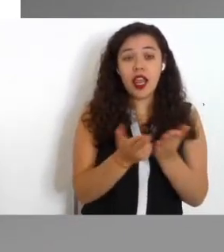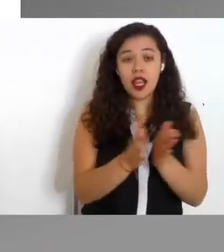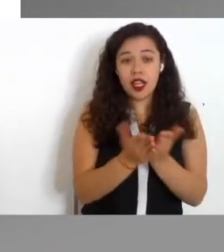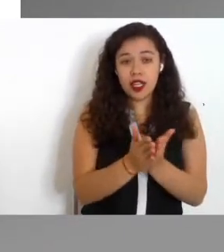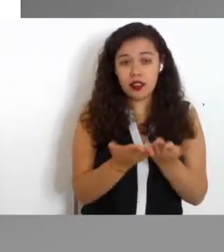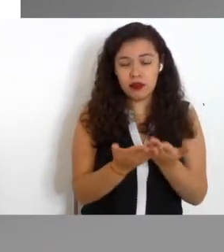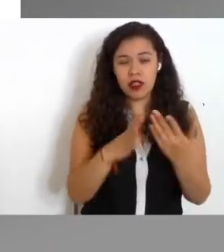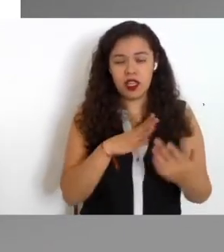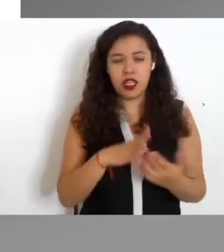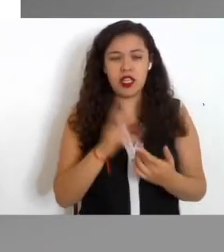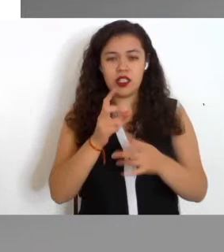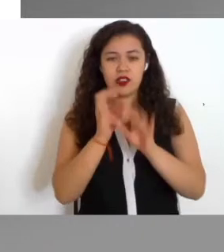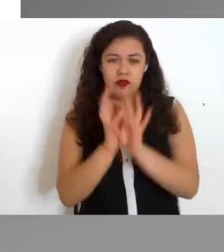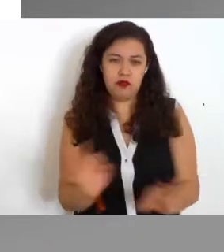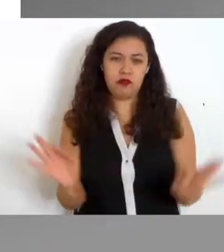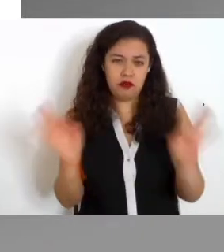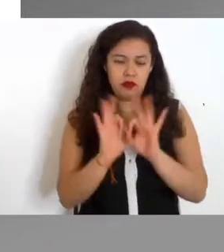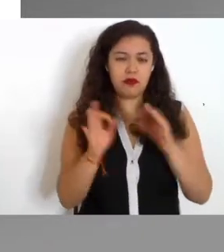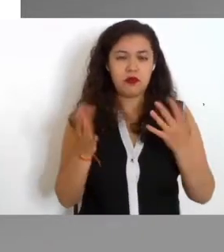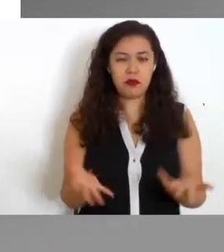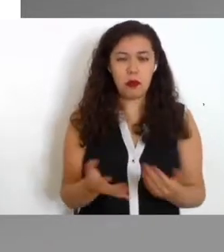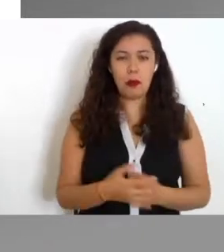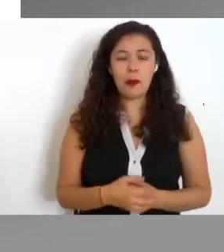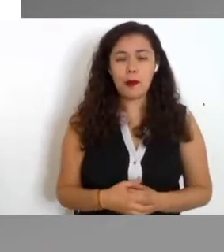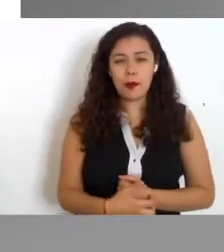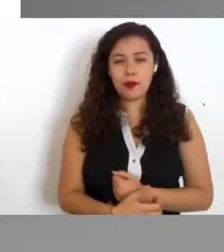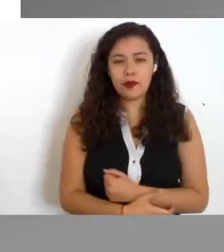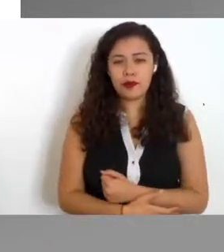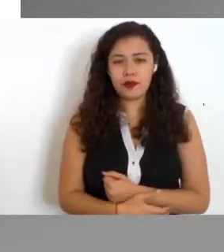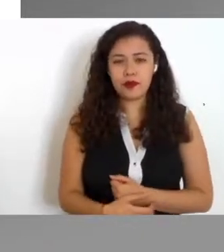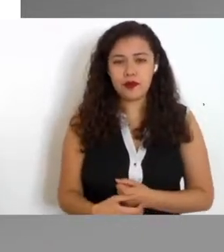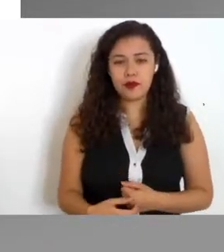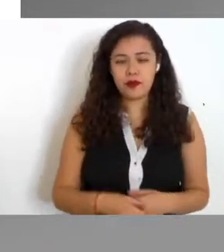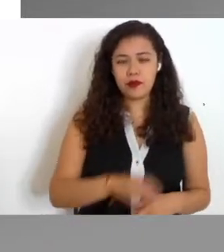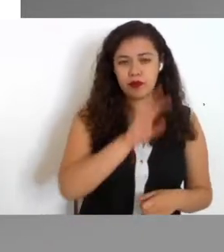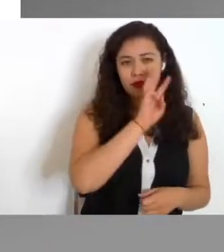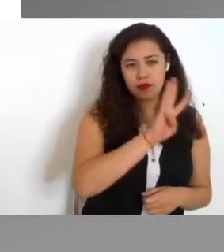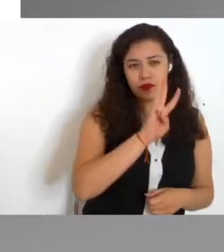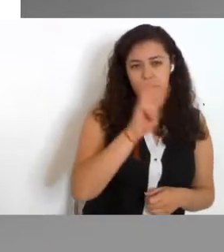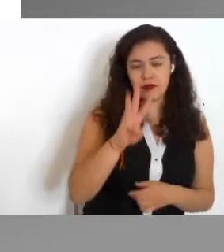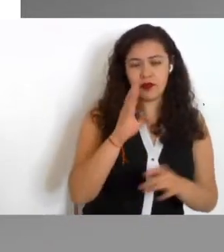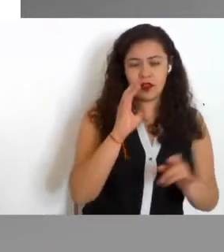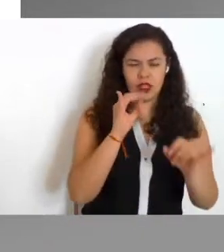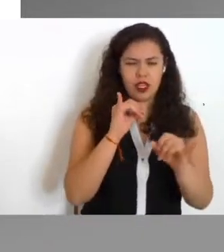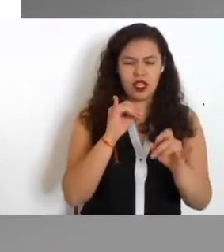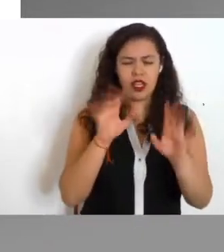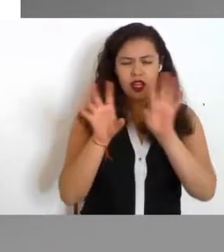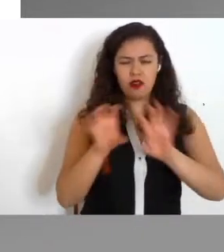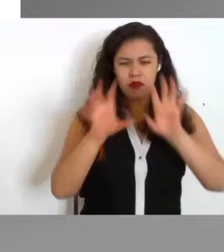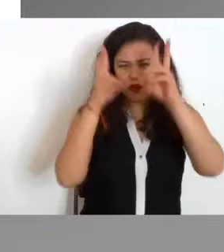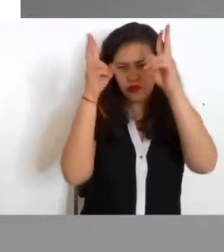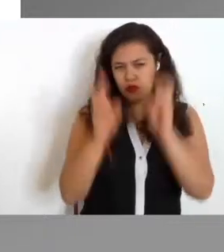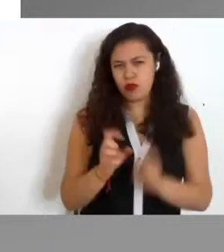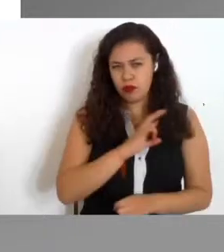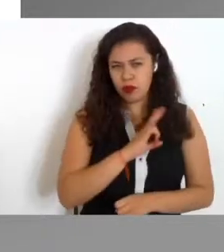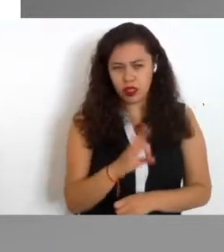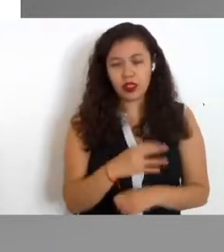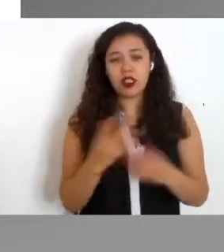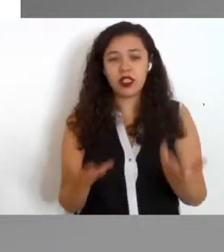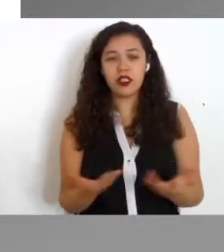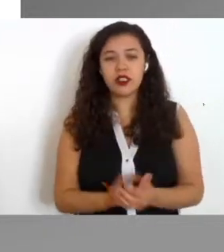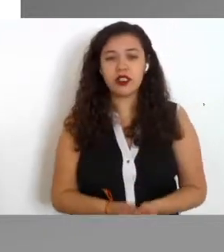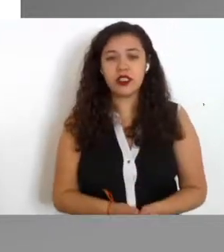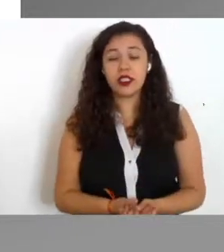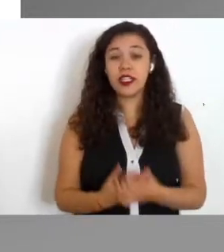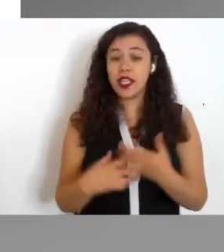factor fundamental ya y que se pueden encontrar ahí en la página en electrónico y que los pueden bajar y que ya vamos incluso por